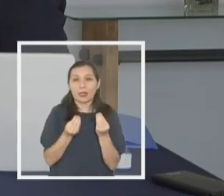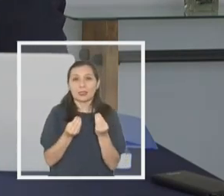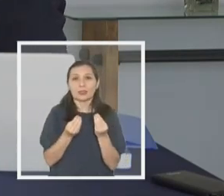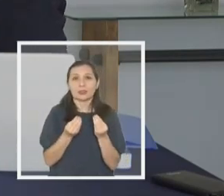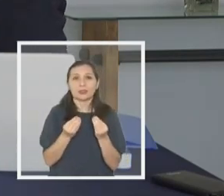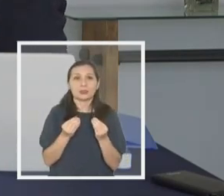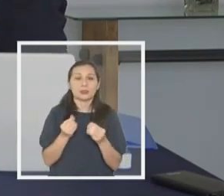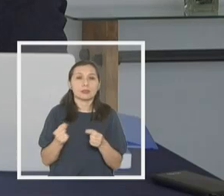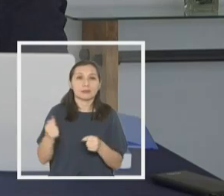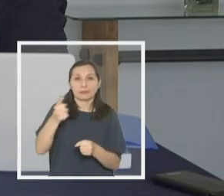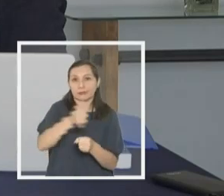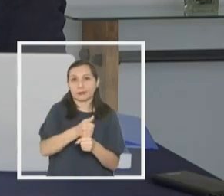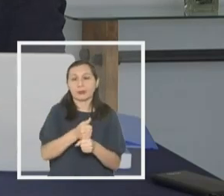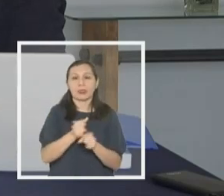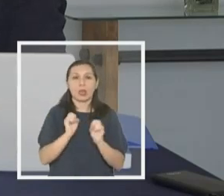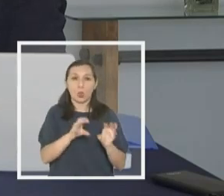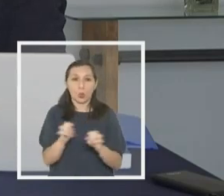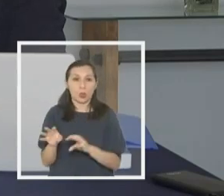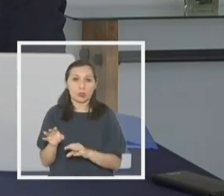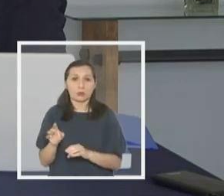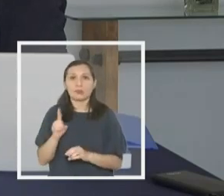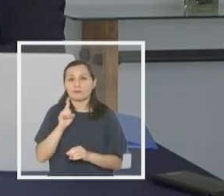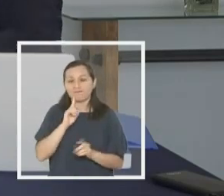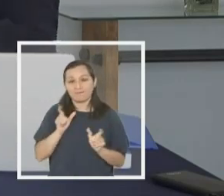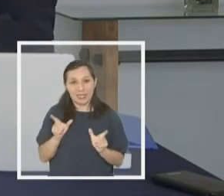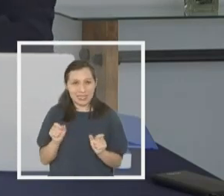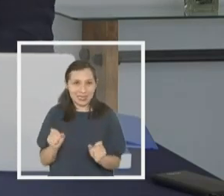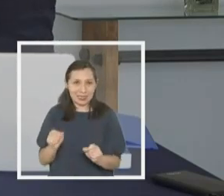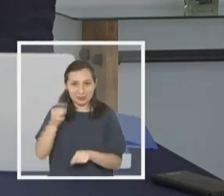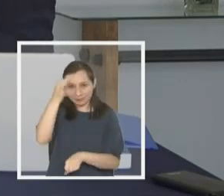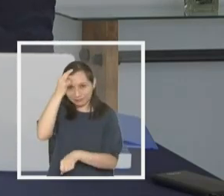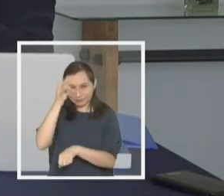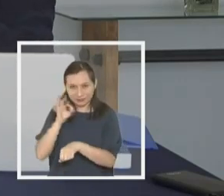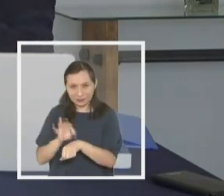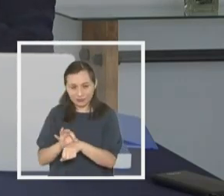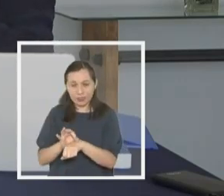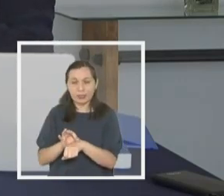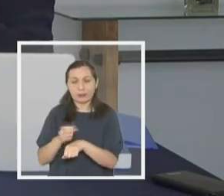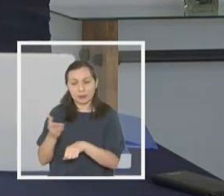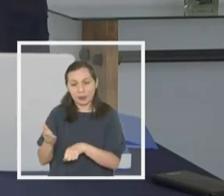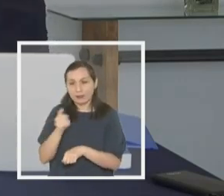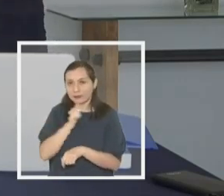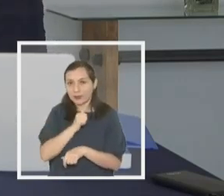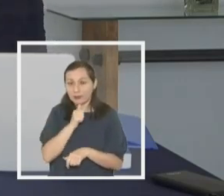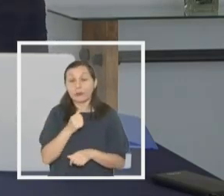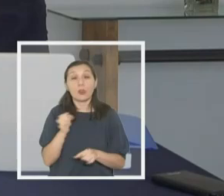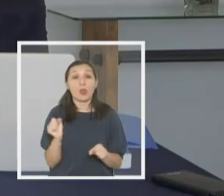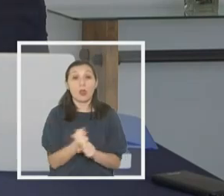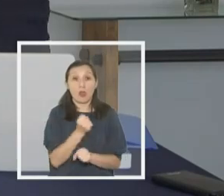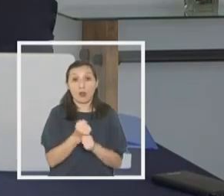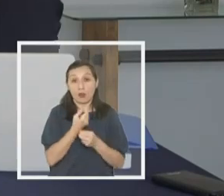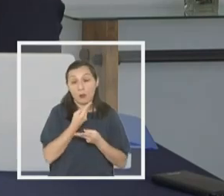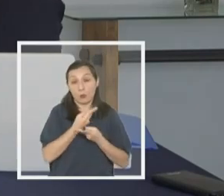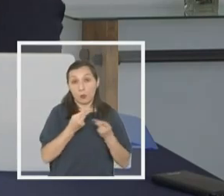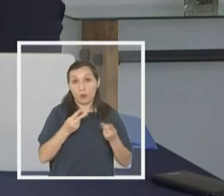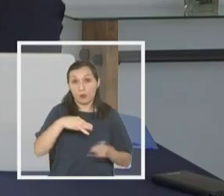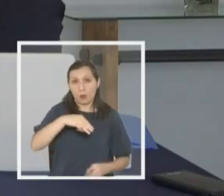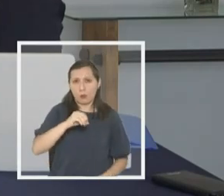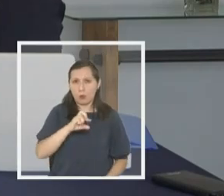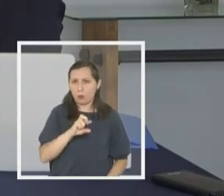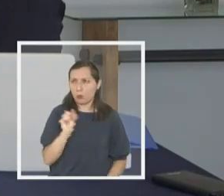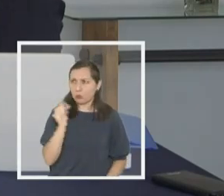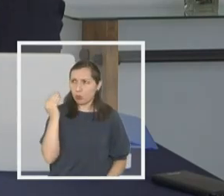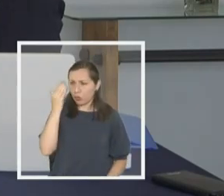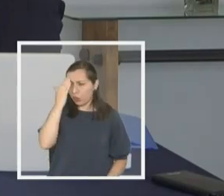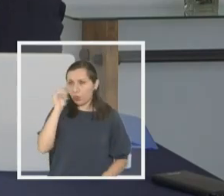con la titular de Educación. Tiene cáncer. Sí. Sí. Luego, obras públicas. Bueno, ahí escuchábamos